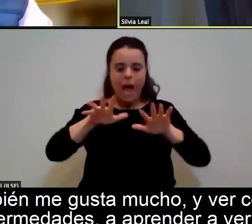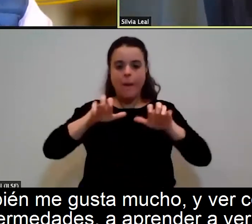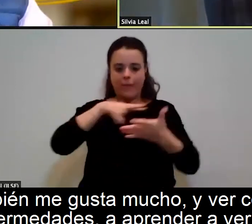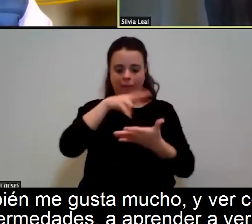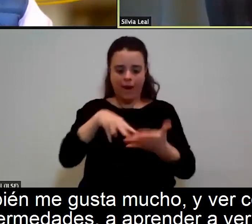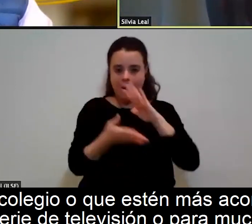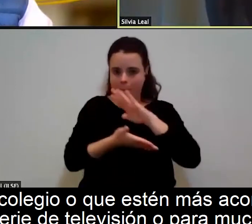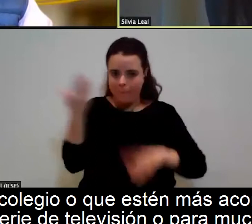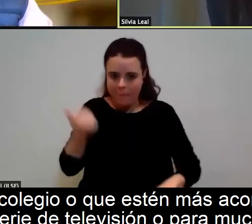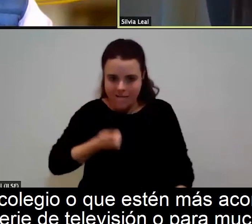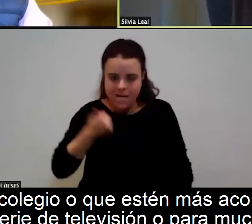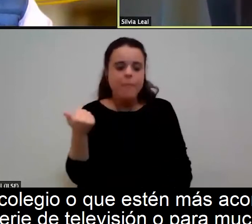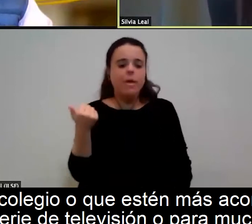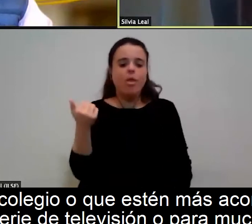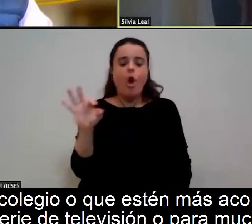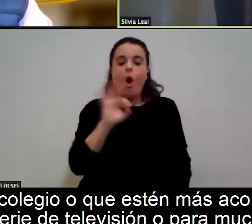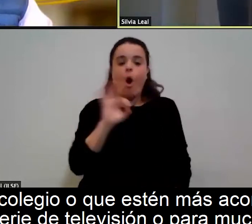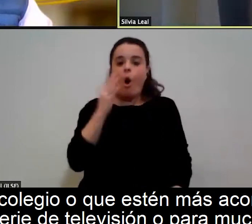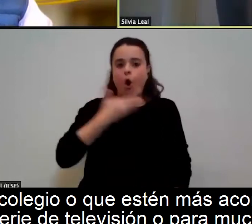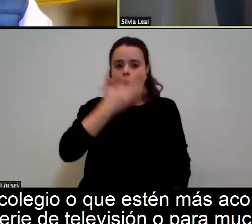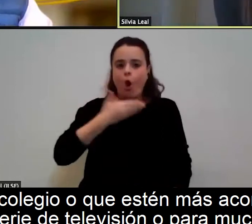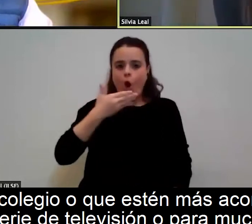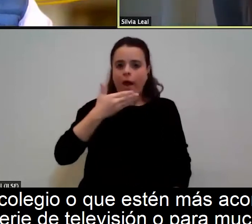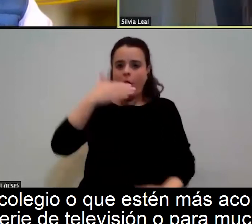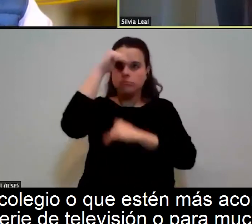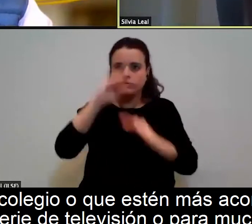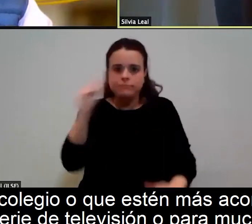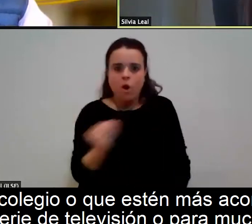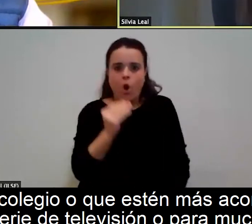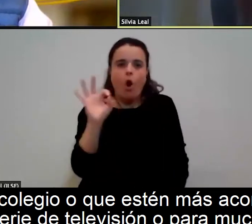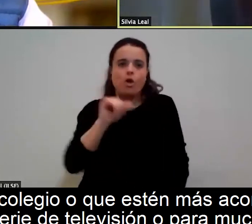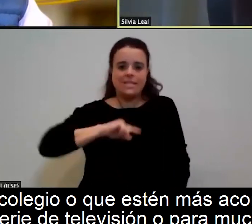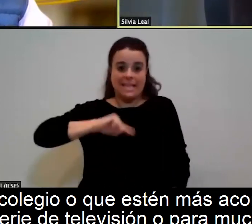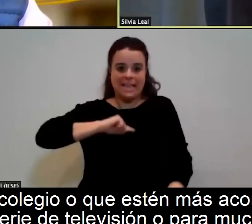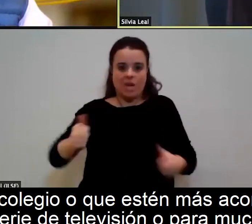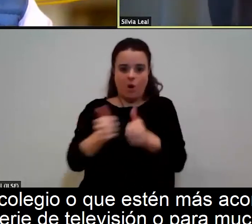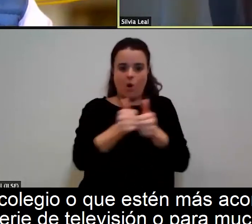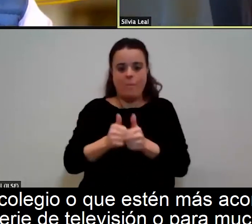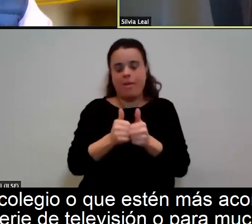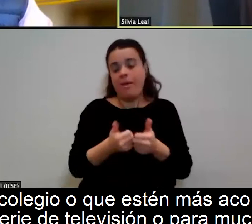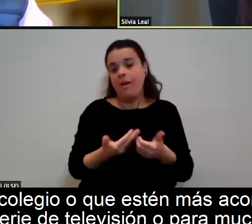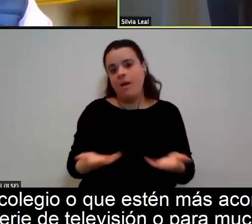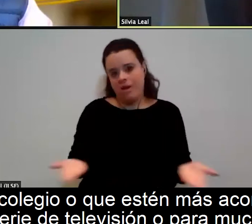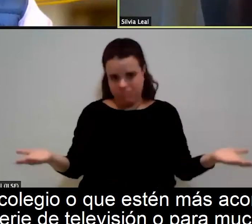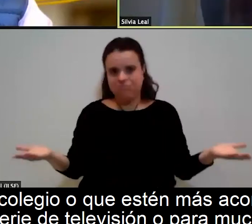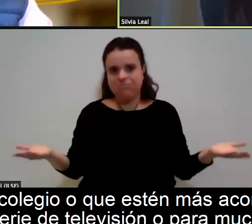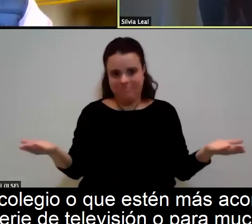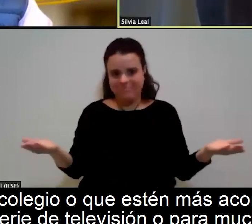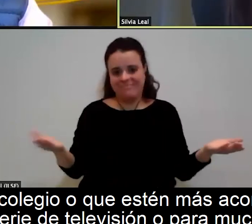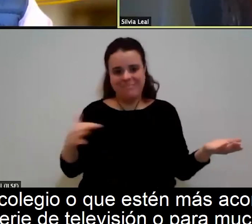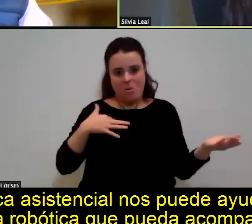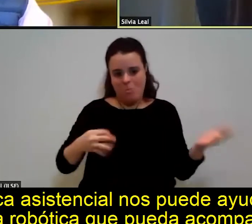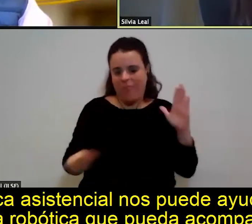se integren mejor en el colegio o a que estén más acompañados. Bueno, esto da para una serie de televisión o para